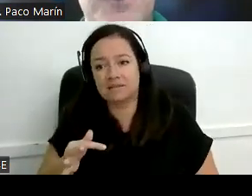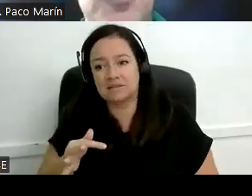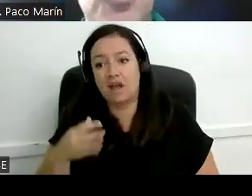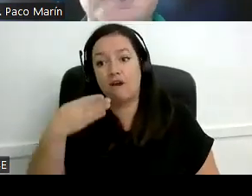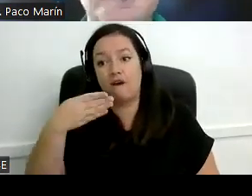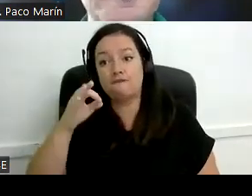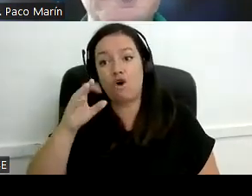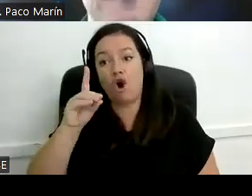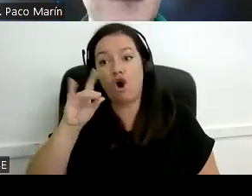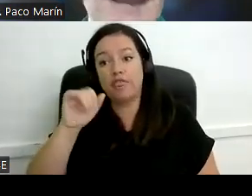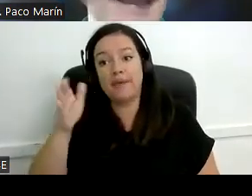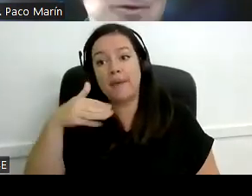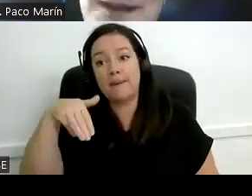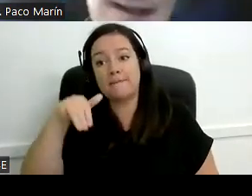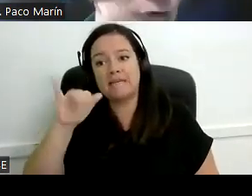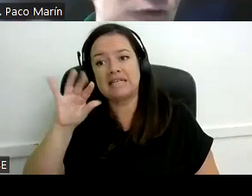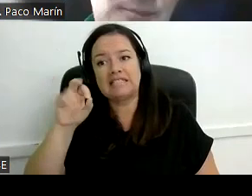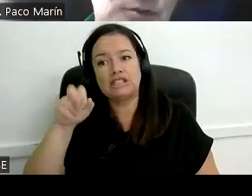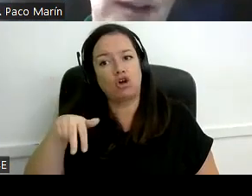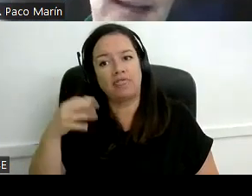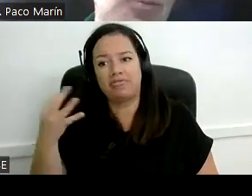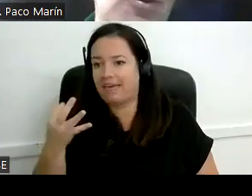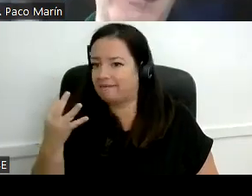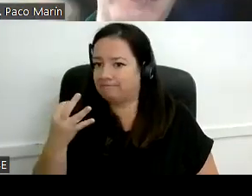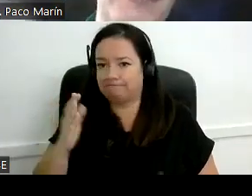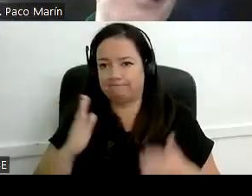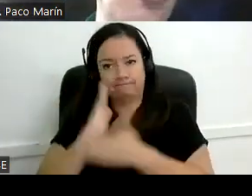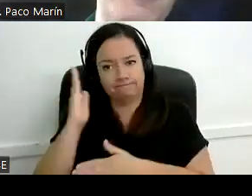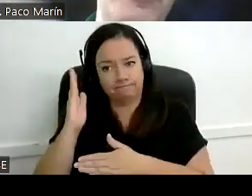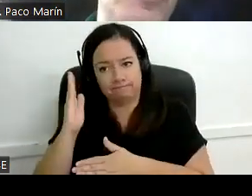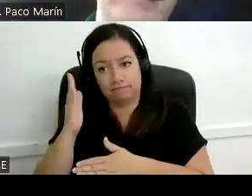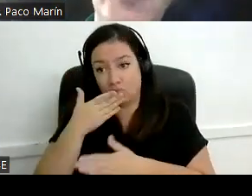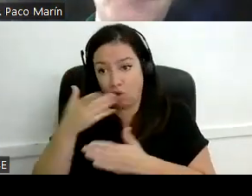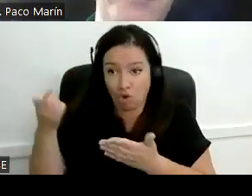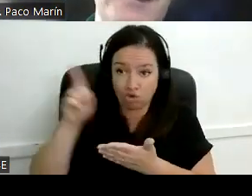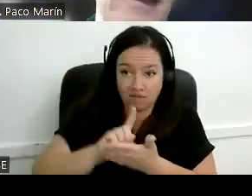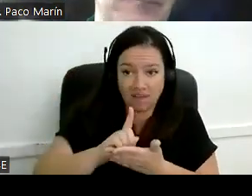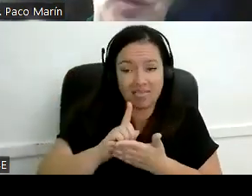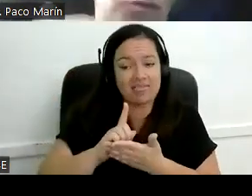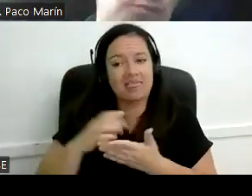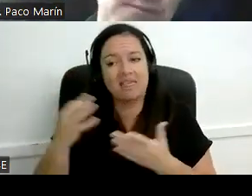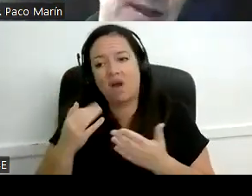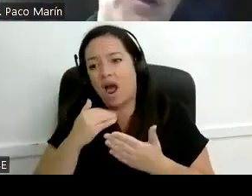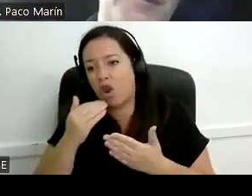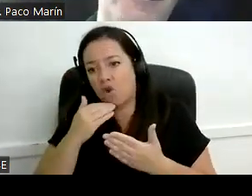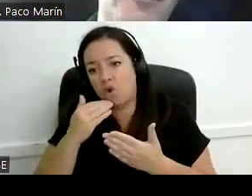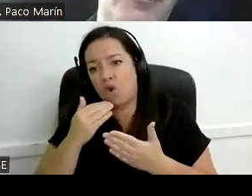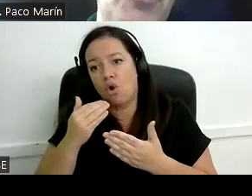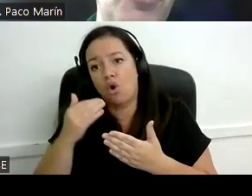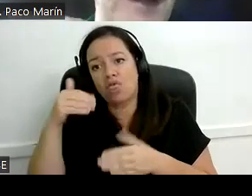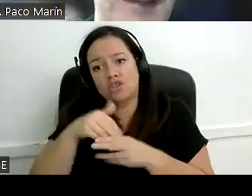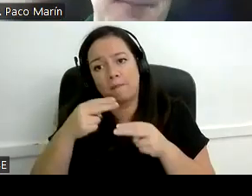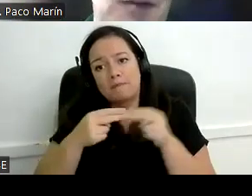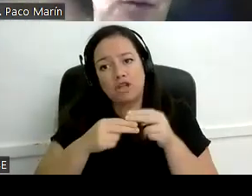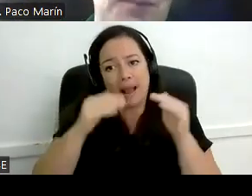el Body Mission. Y en cualquier caso, si queremos volver a instaurarlo, deberíamos empezar siempre, pues eso, con menos aminoácidos y